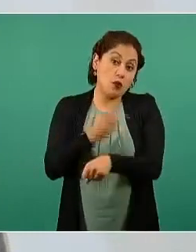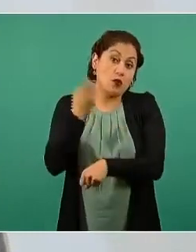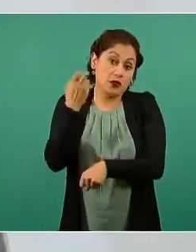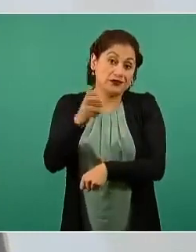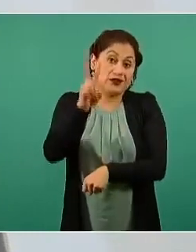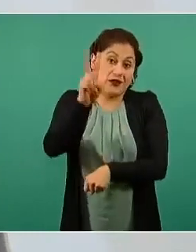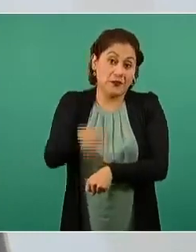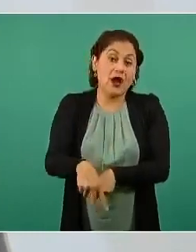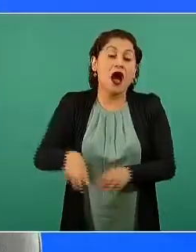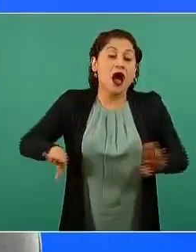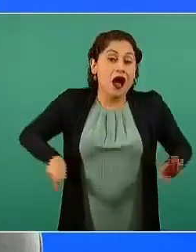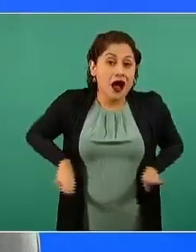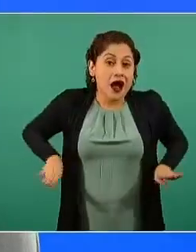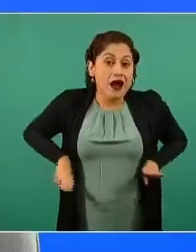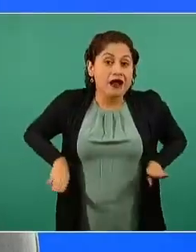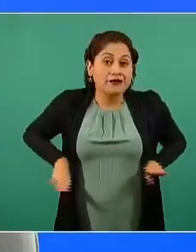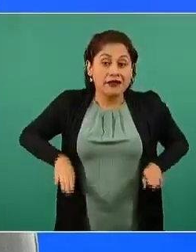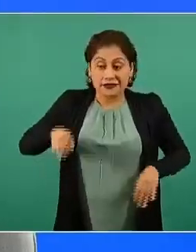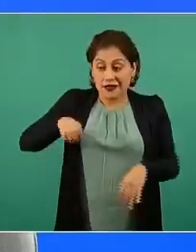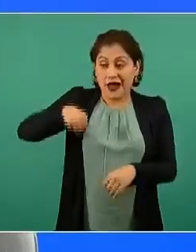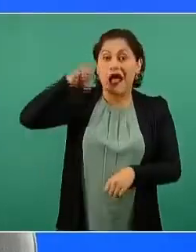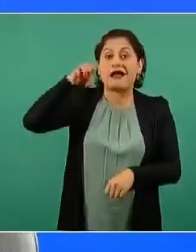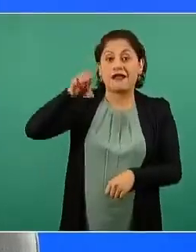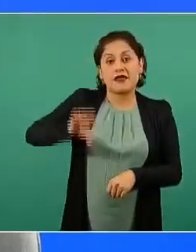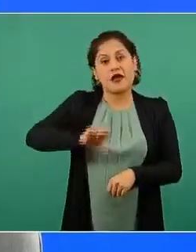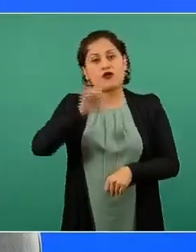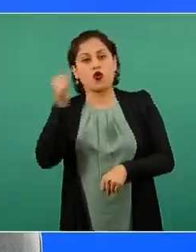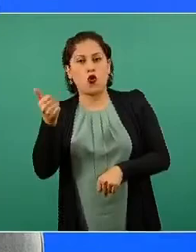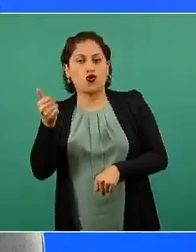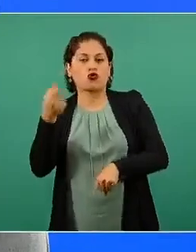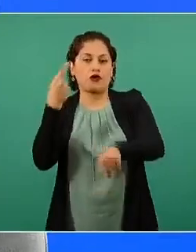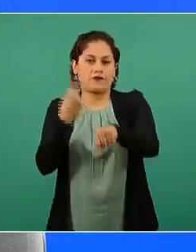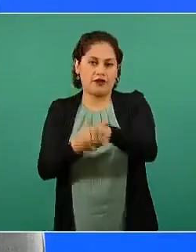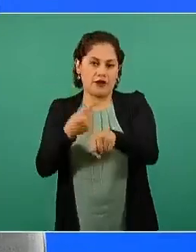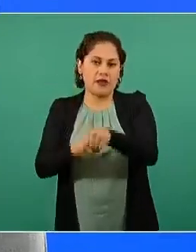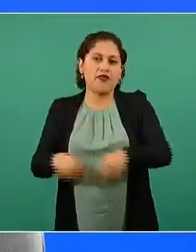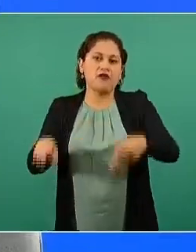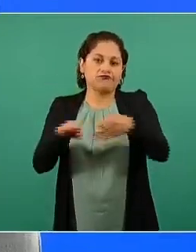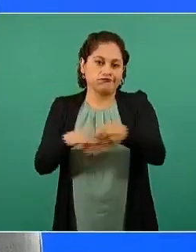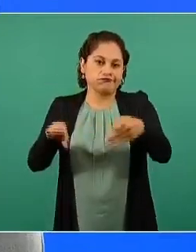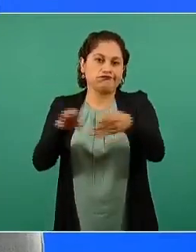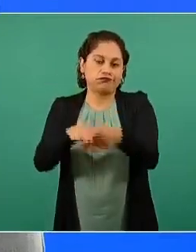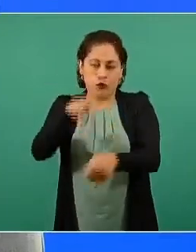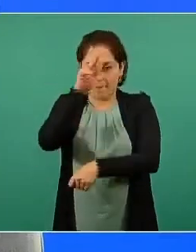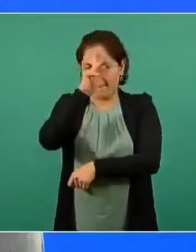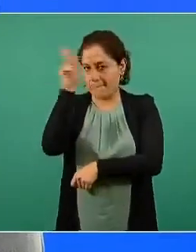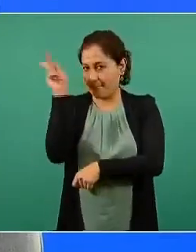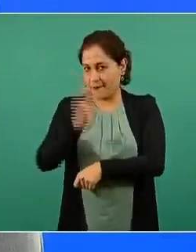más alguna otra comorbilidad, algún otro factor de riesgo, lo que aumenta